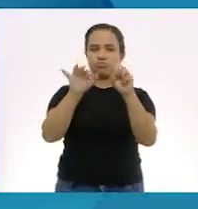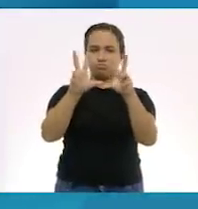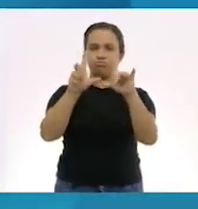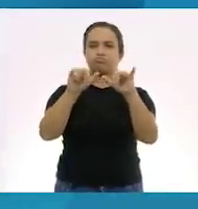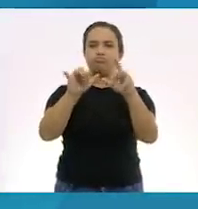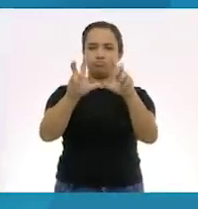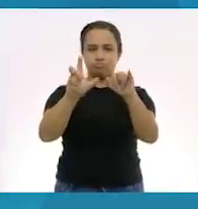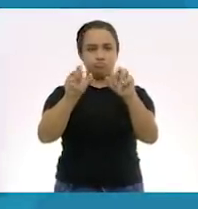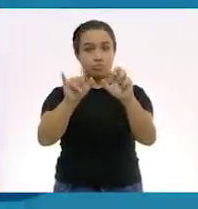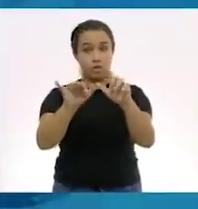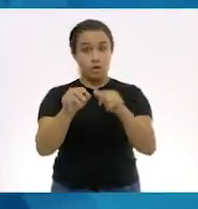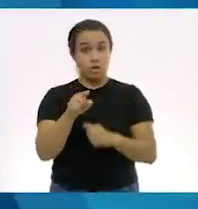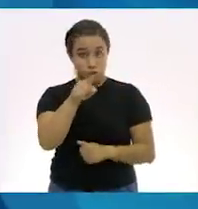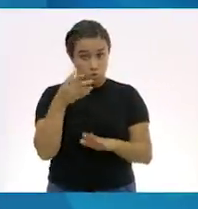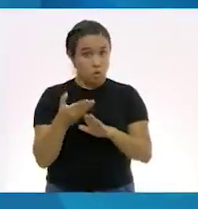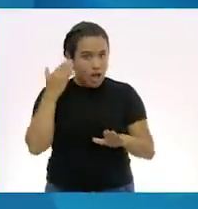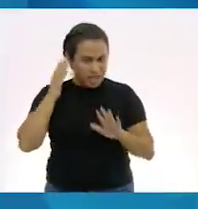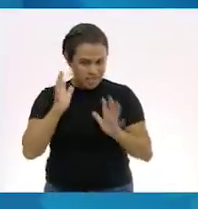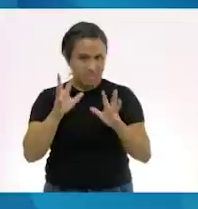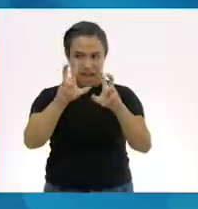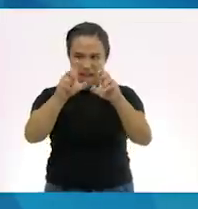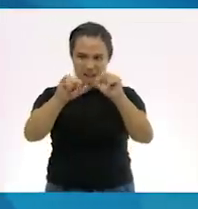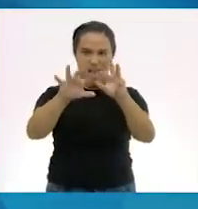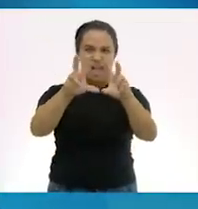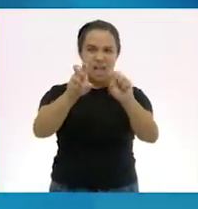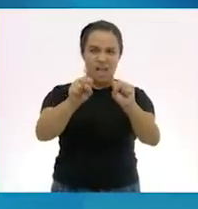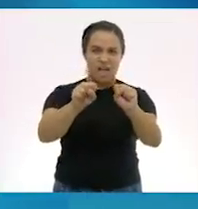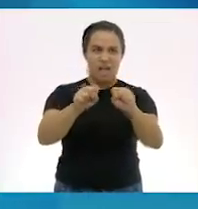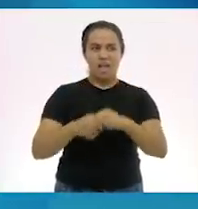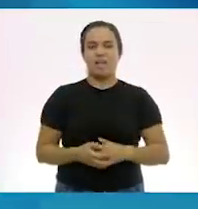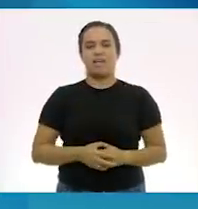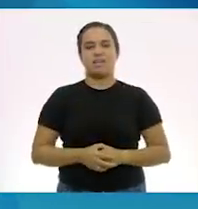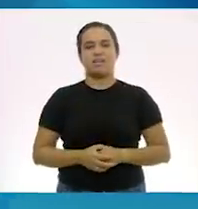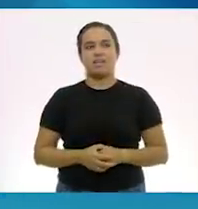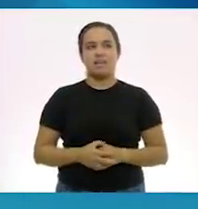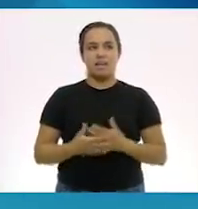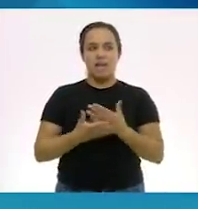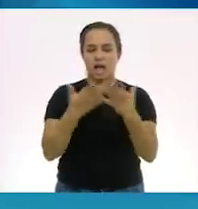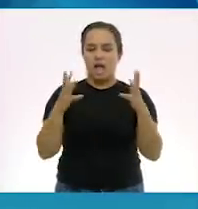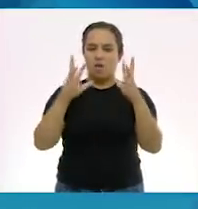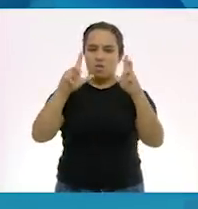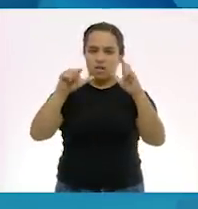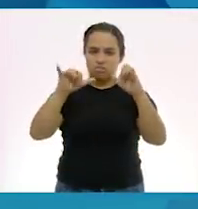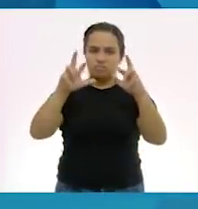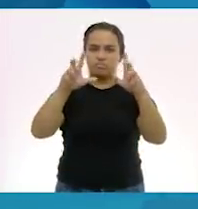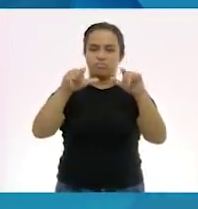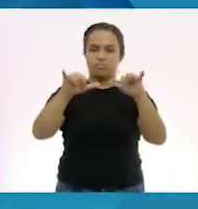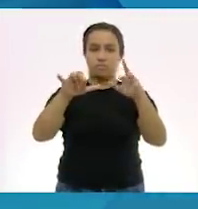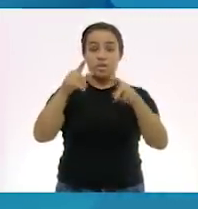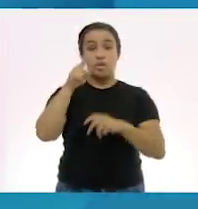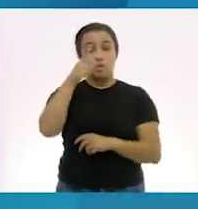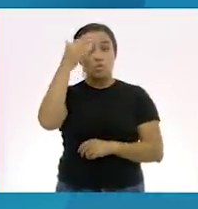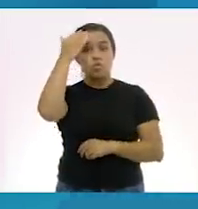¿Cómo les va? ¿Sí se puede o no se puede? Y cambiamos de dirección. Eso, muy bien.